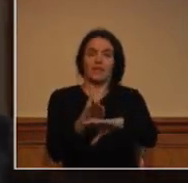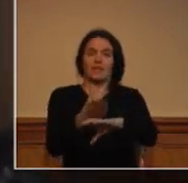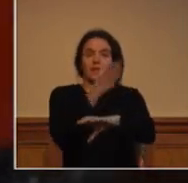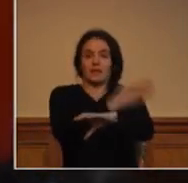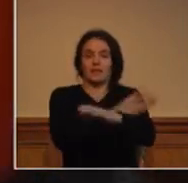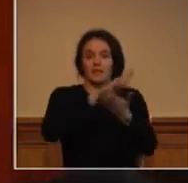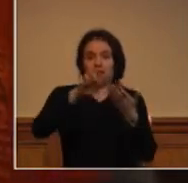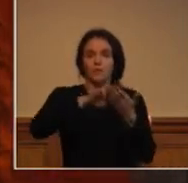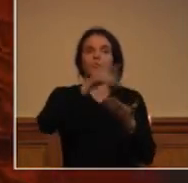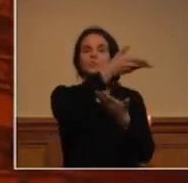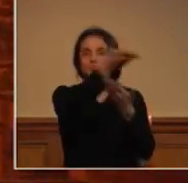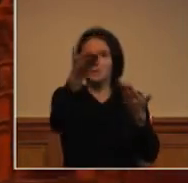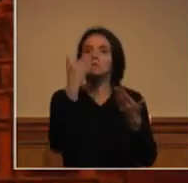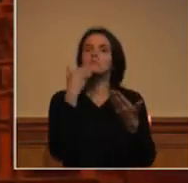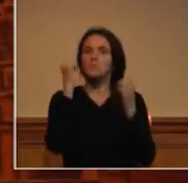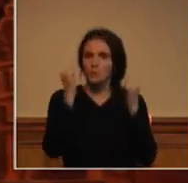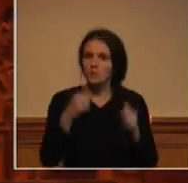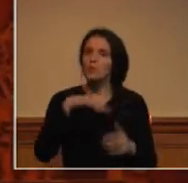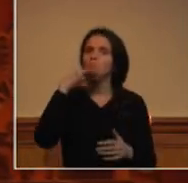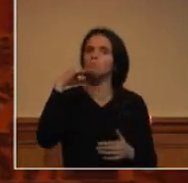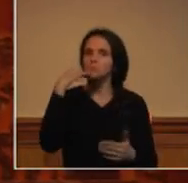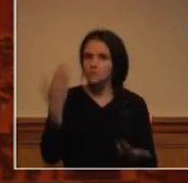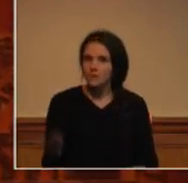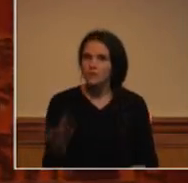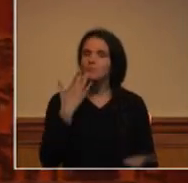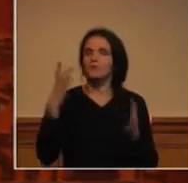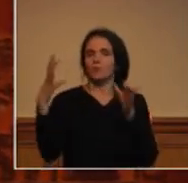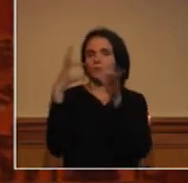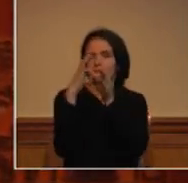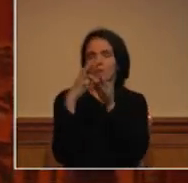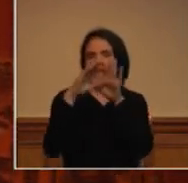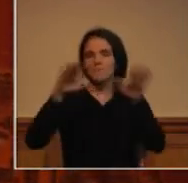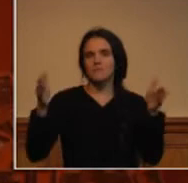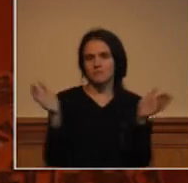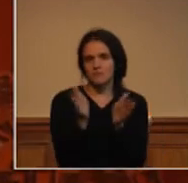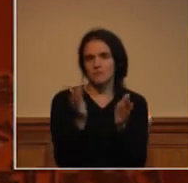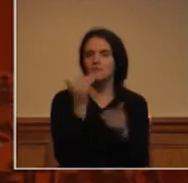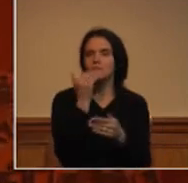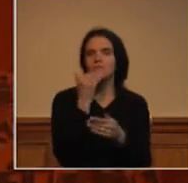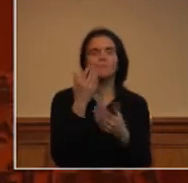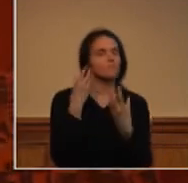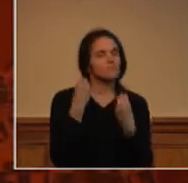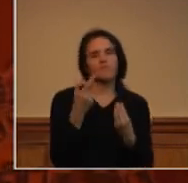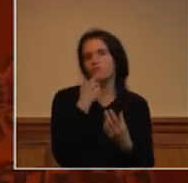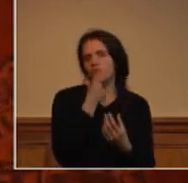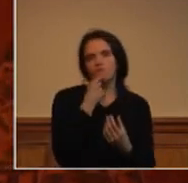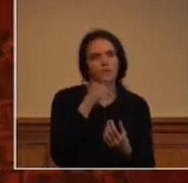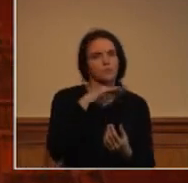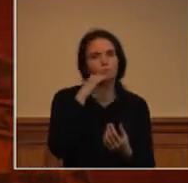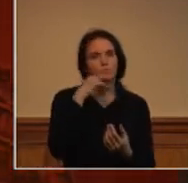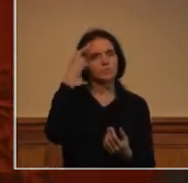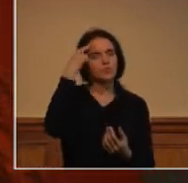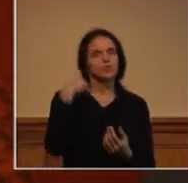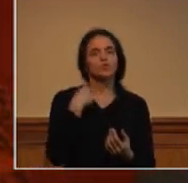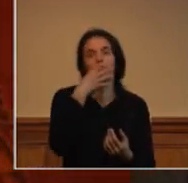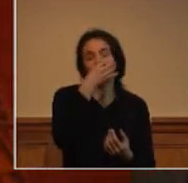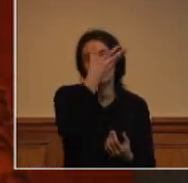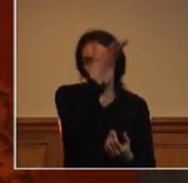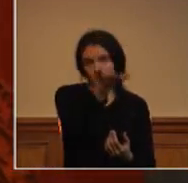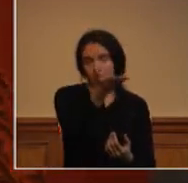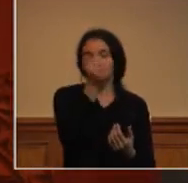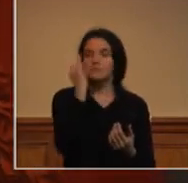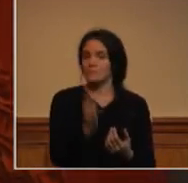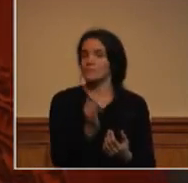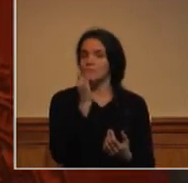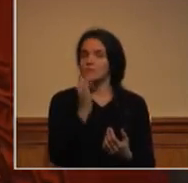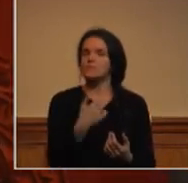que ustedes también lo podrán acceder y lo podrán usar. Es súper intuitivo. Pero lo que yo te recomendaría